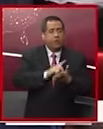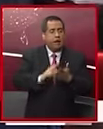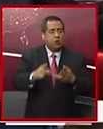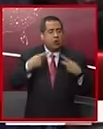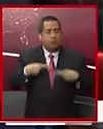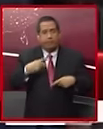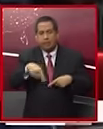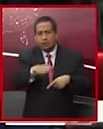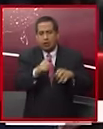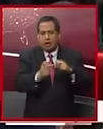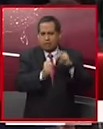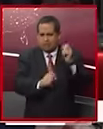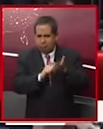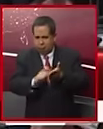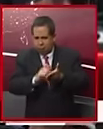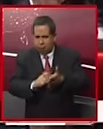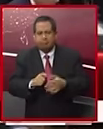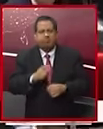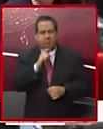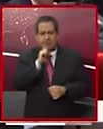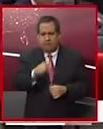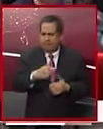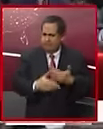la celeridad del trabajo.